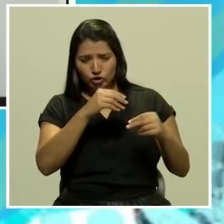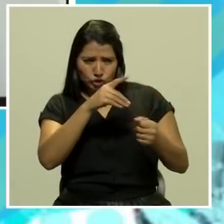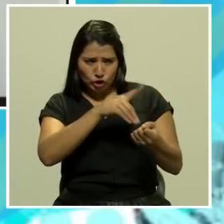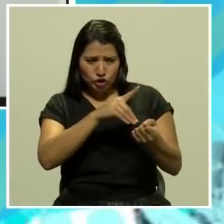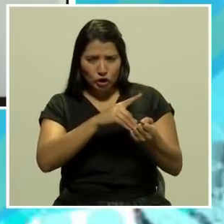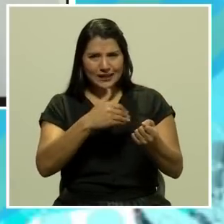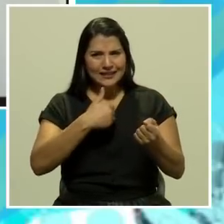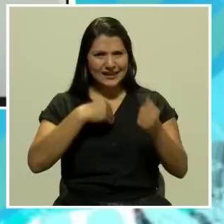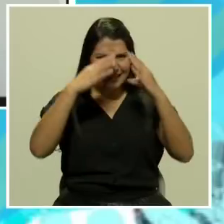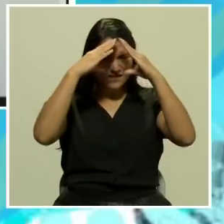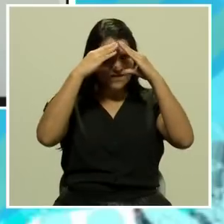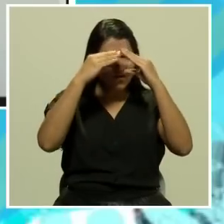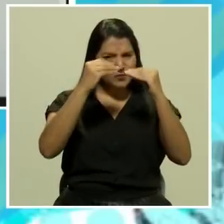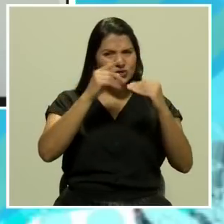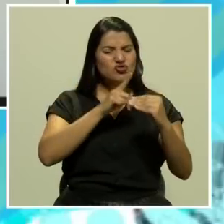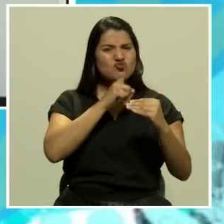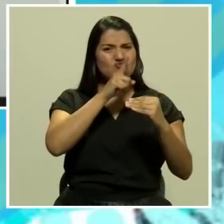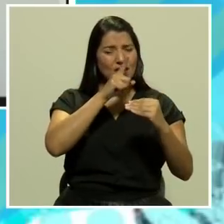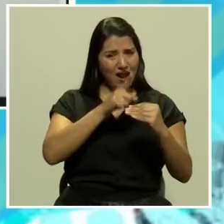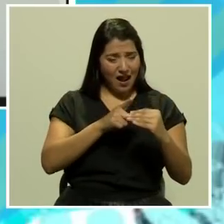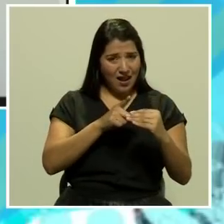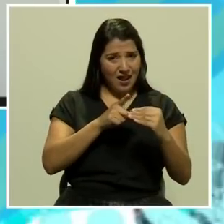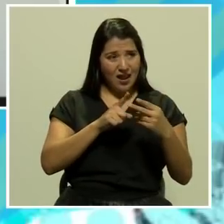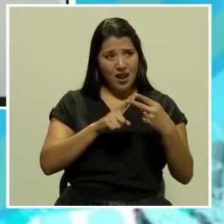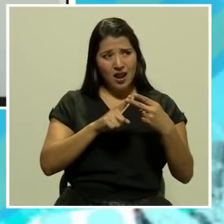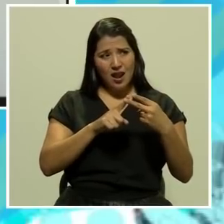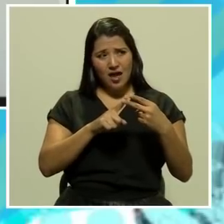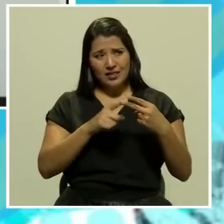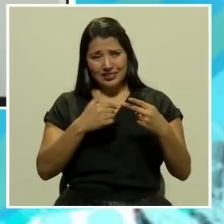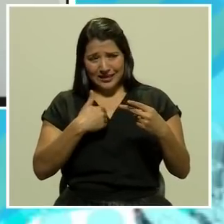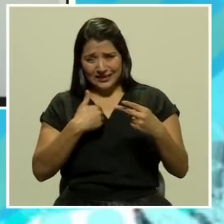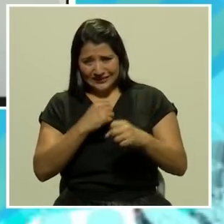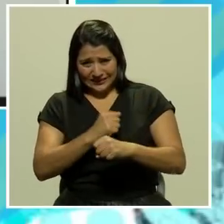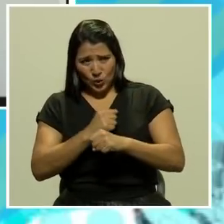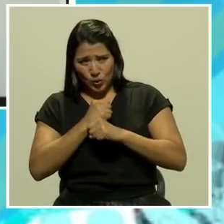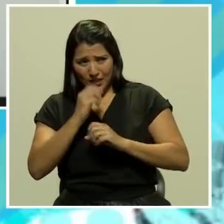¿Cuál es la solidez científica de esos datos?